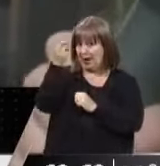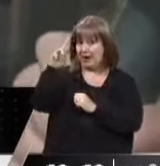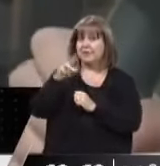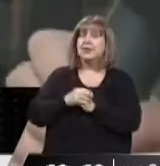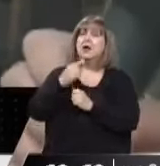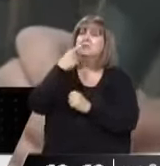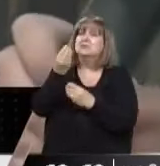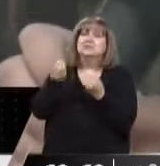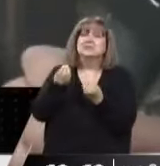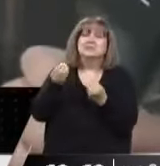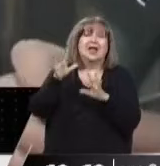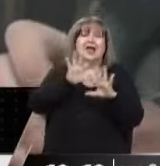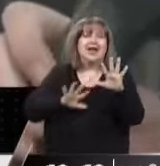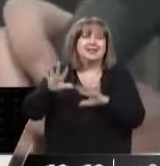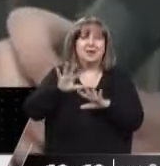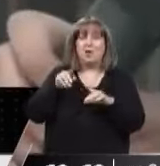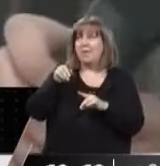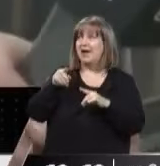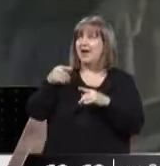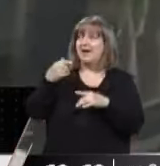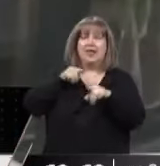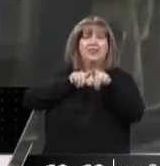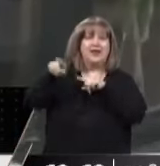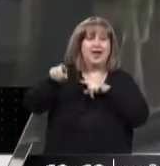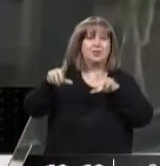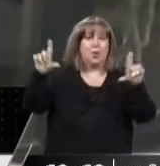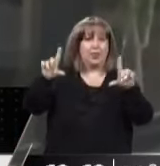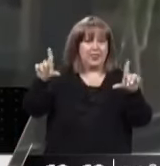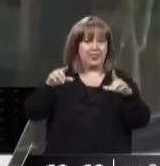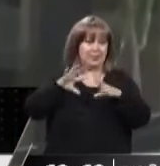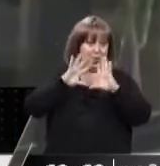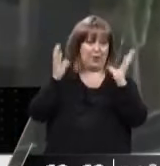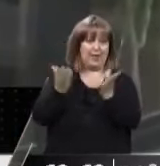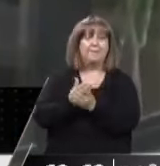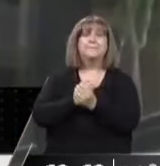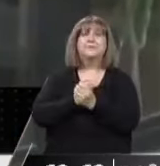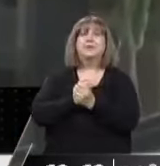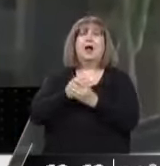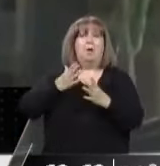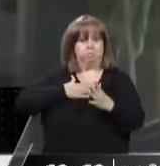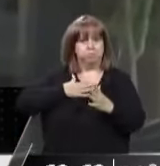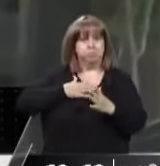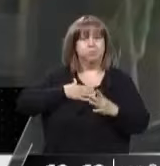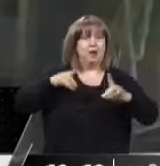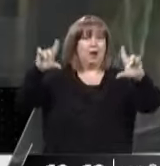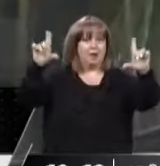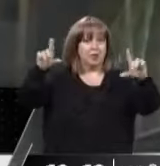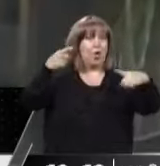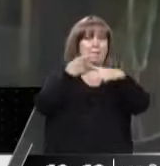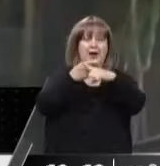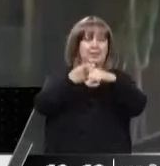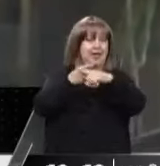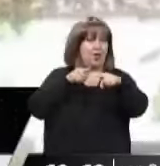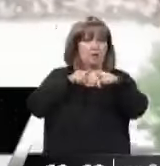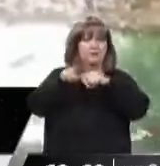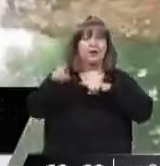van preparado ustedes especialmente para las transmisiones del Mundial? Y nosotros vamos a transmitir todo lo que serían los partidos.